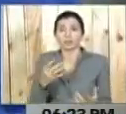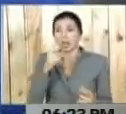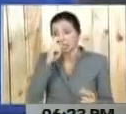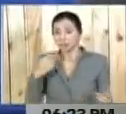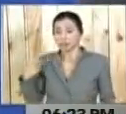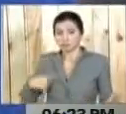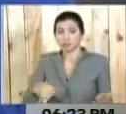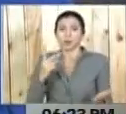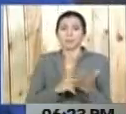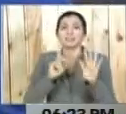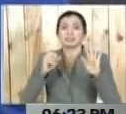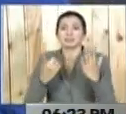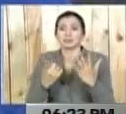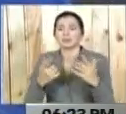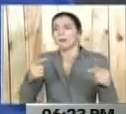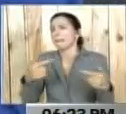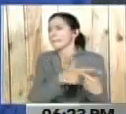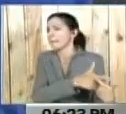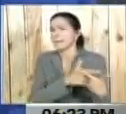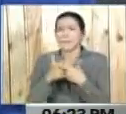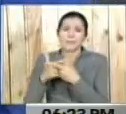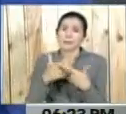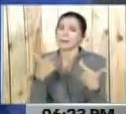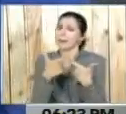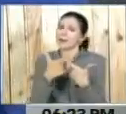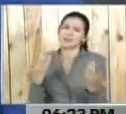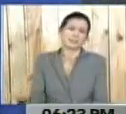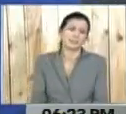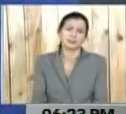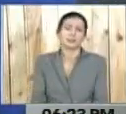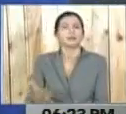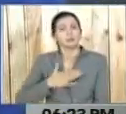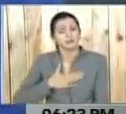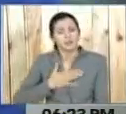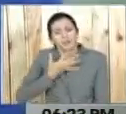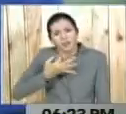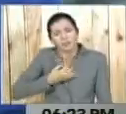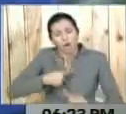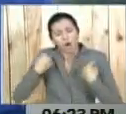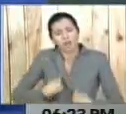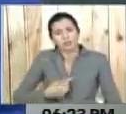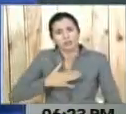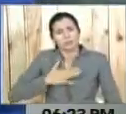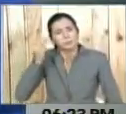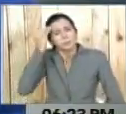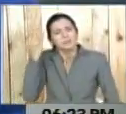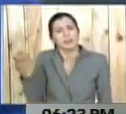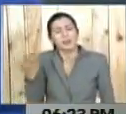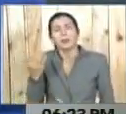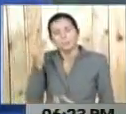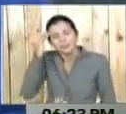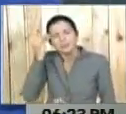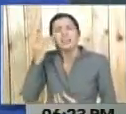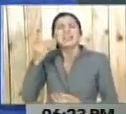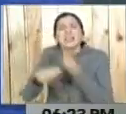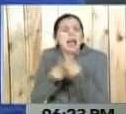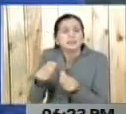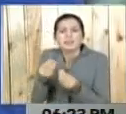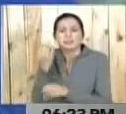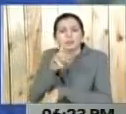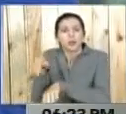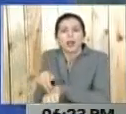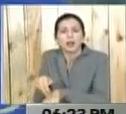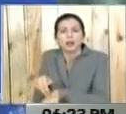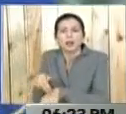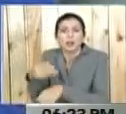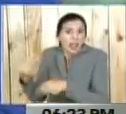2016 ha sido un año de conflictividad. Y que nos pongamos el corazón en la mano y una reflexión. ¿Qué ha hecho la Asamblea Nacional? Desde las personas